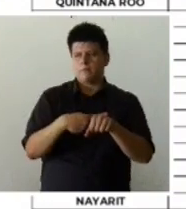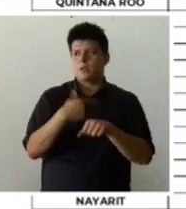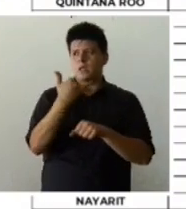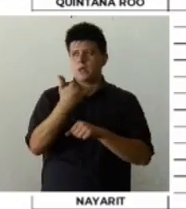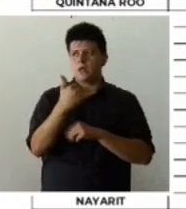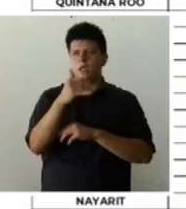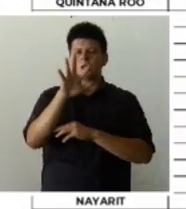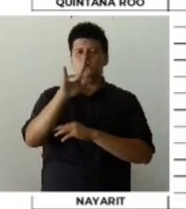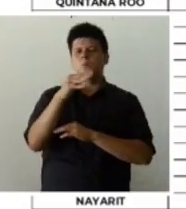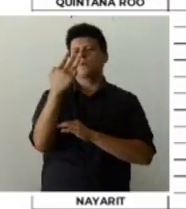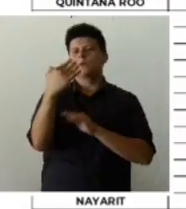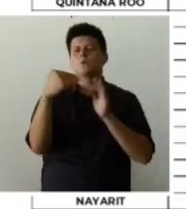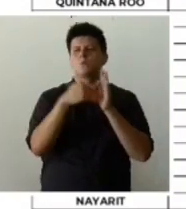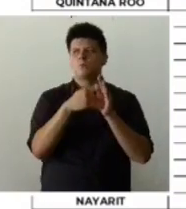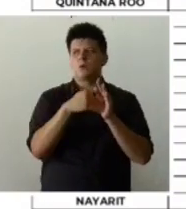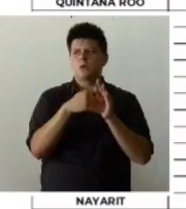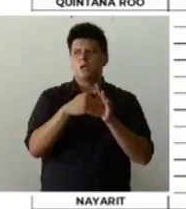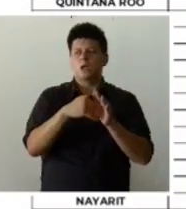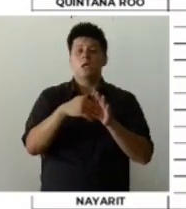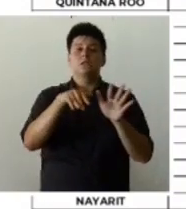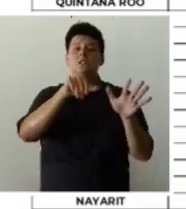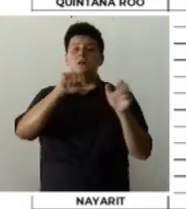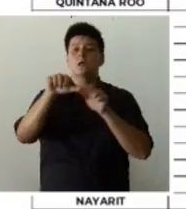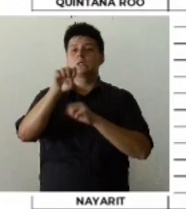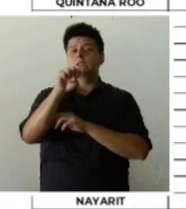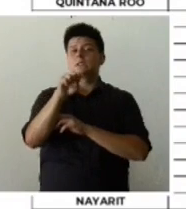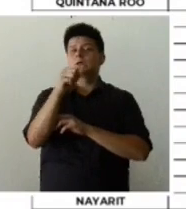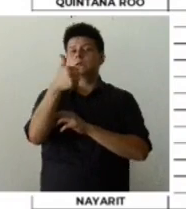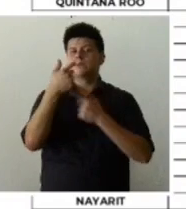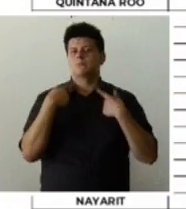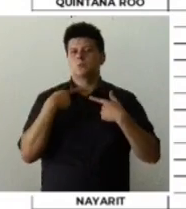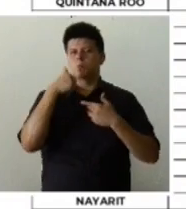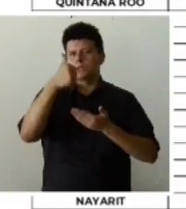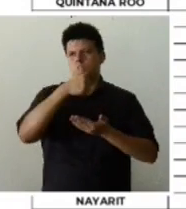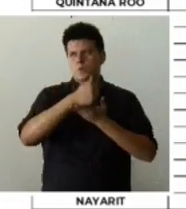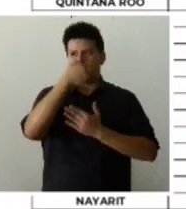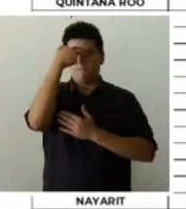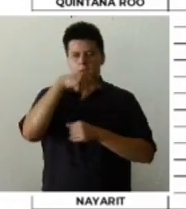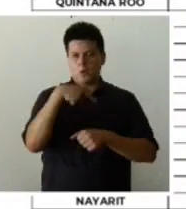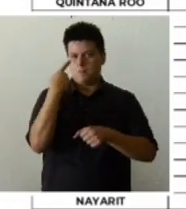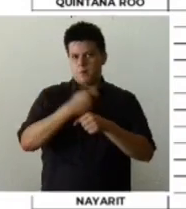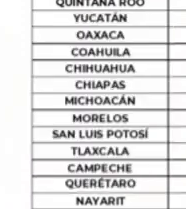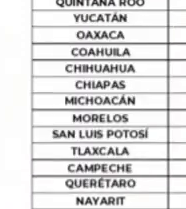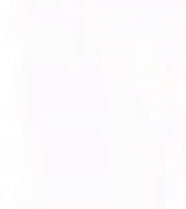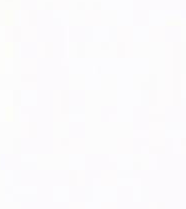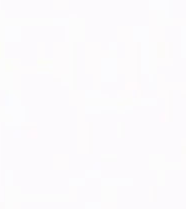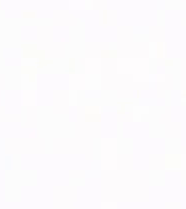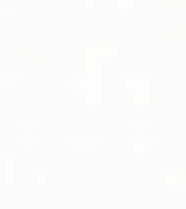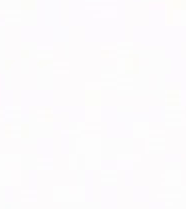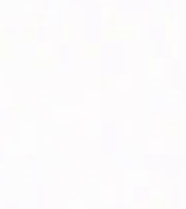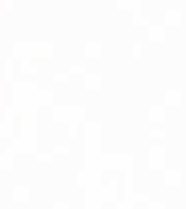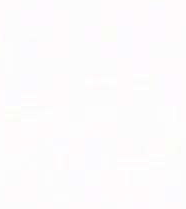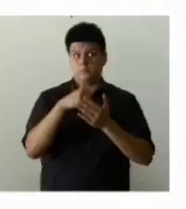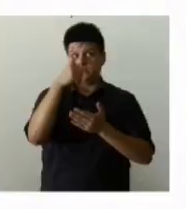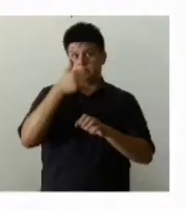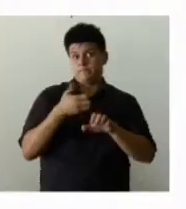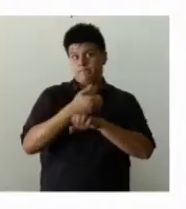54.666 defunciones. Lidera la Ciudad de México con casi 10.000 defunciones, el Estado de México con más de 7.000.